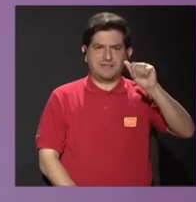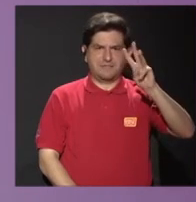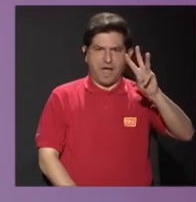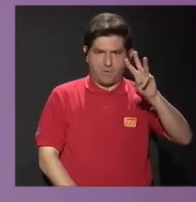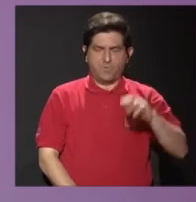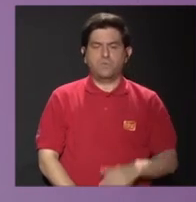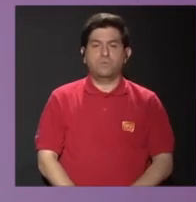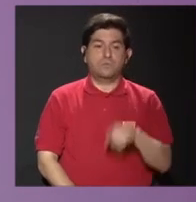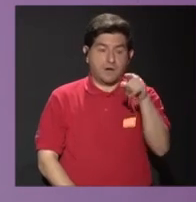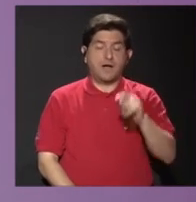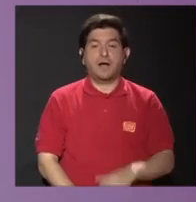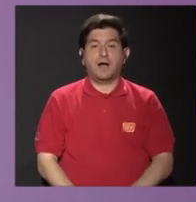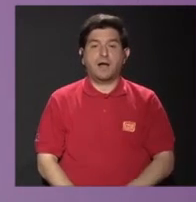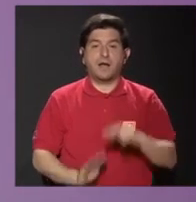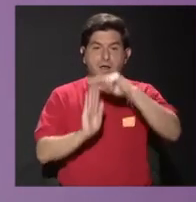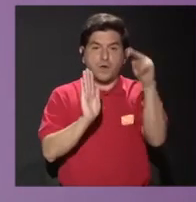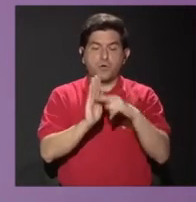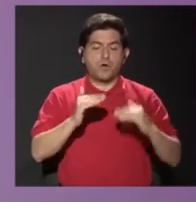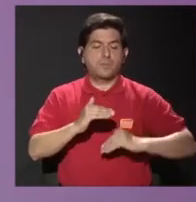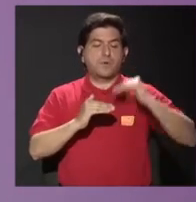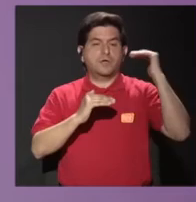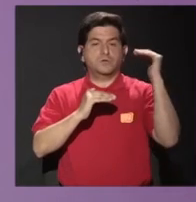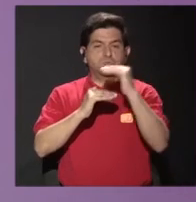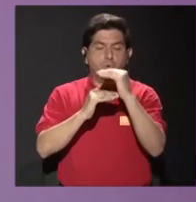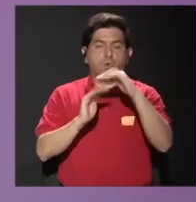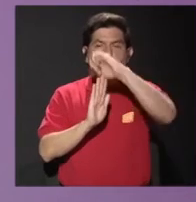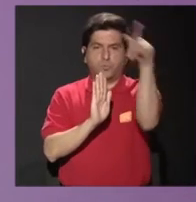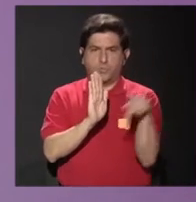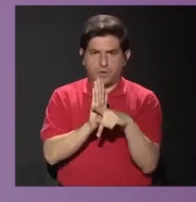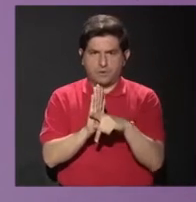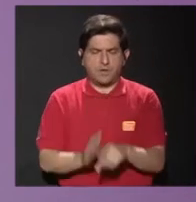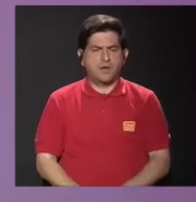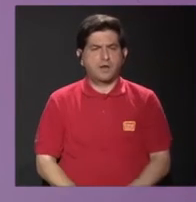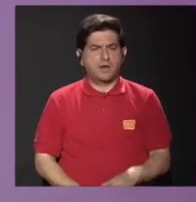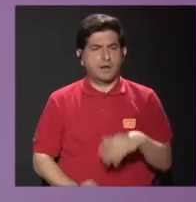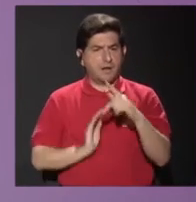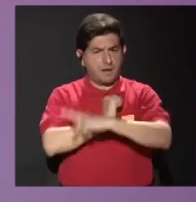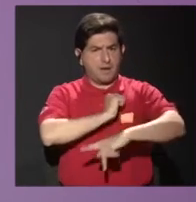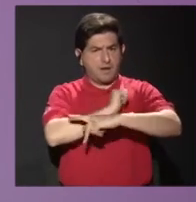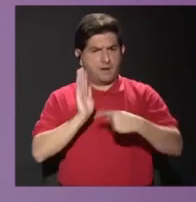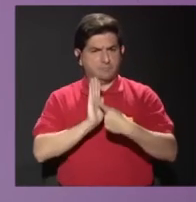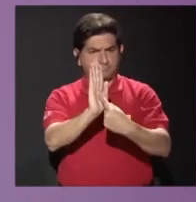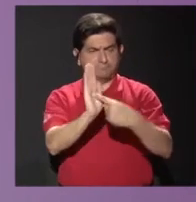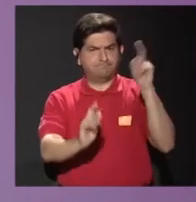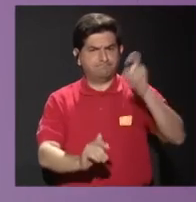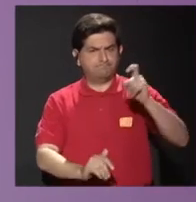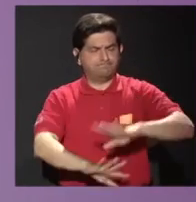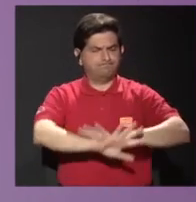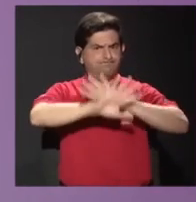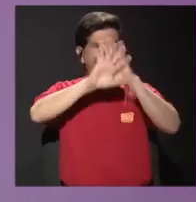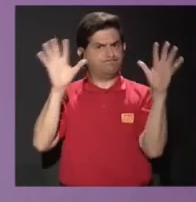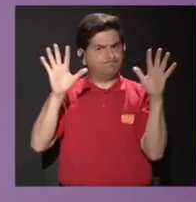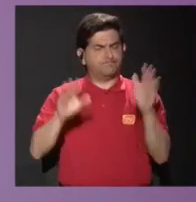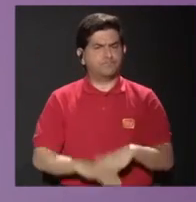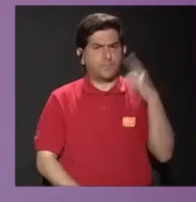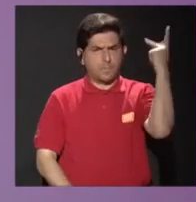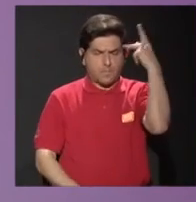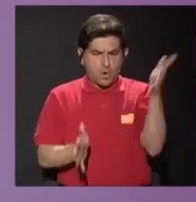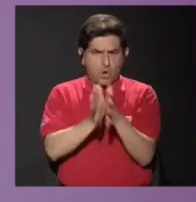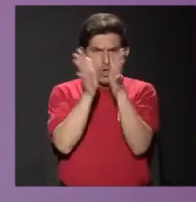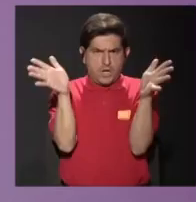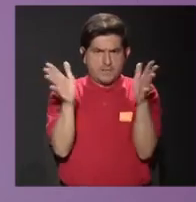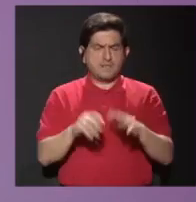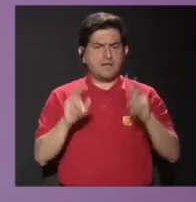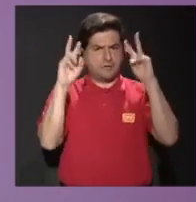marco supraconstitucional en muchos casos diciéndonos al país que debemos de tener una claridad en la política